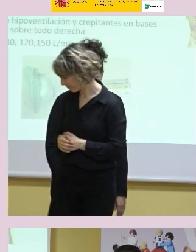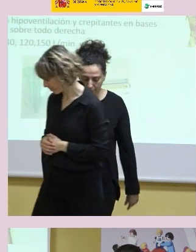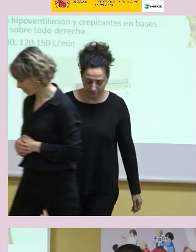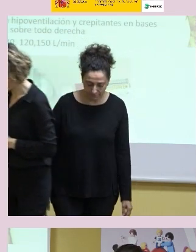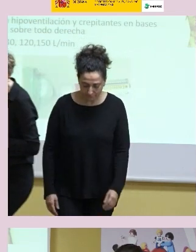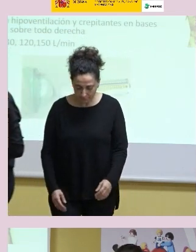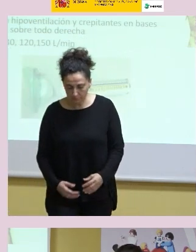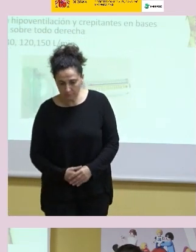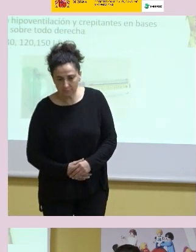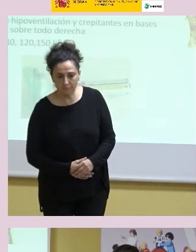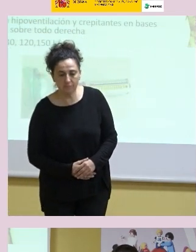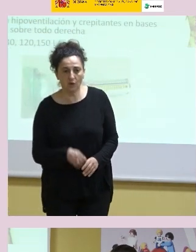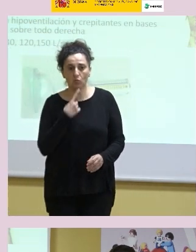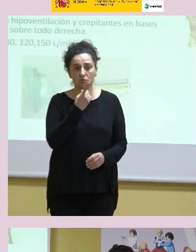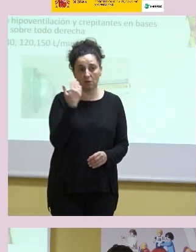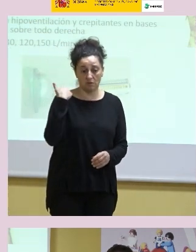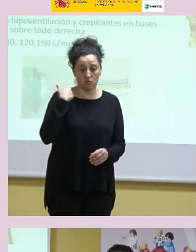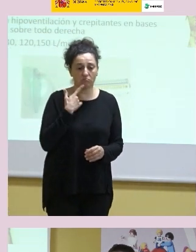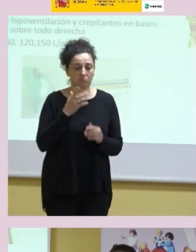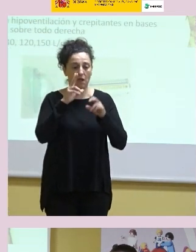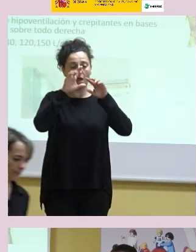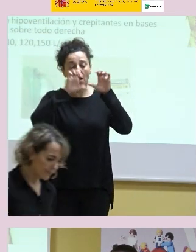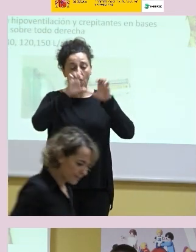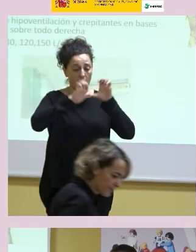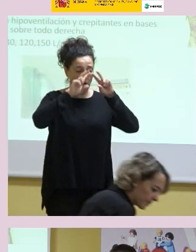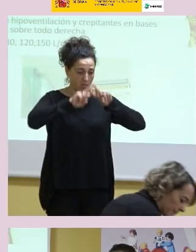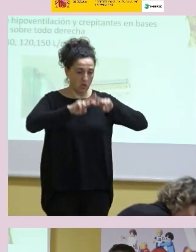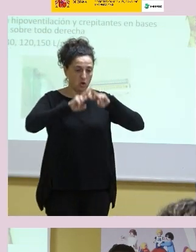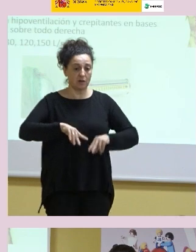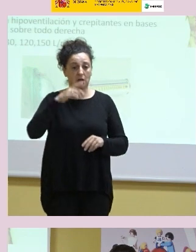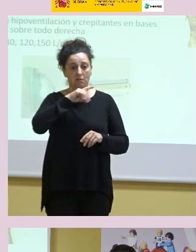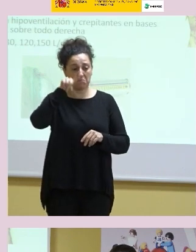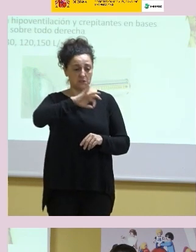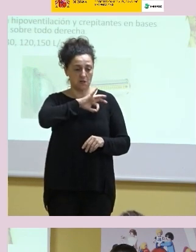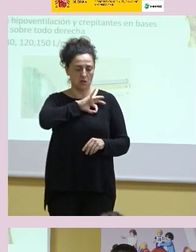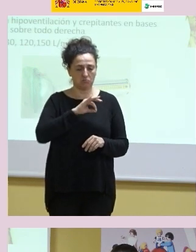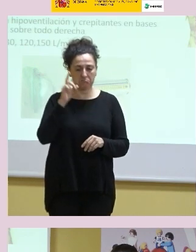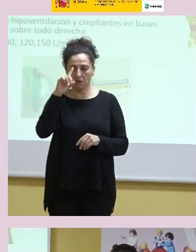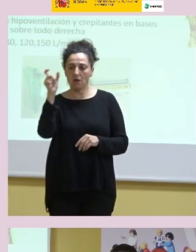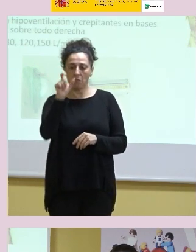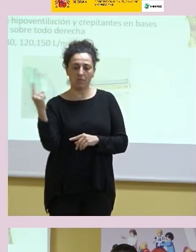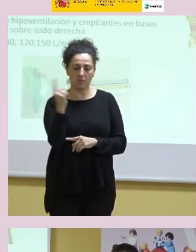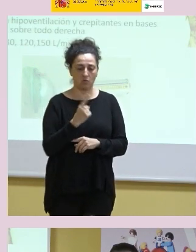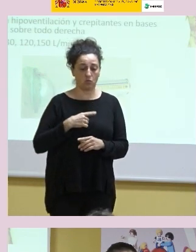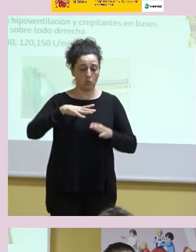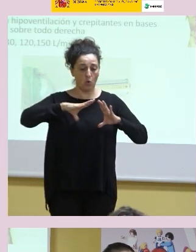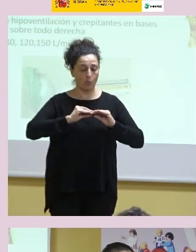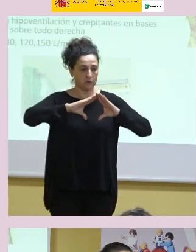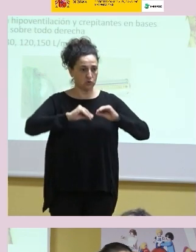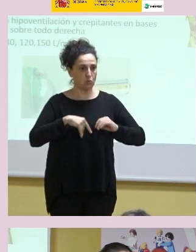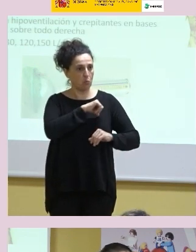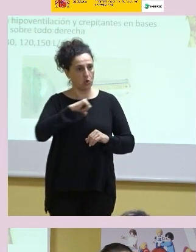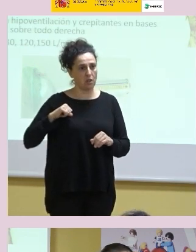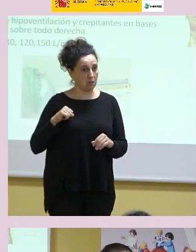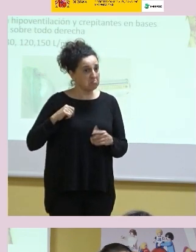Vale, pues como os he indicado, la valoración fue en enero. El paciente acude con un compresor portátil y veo en primer